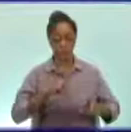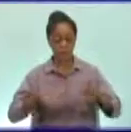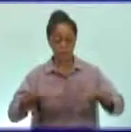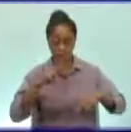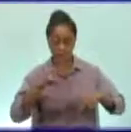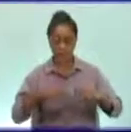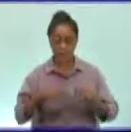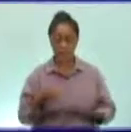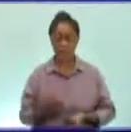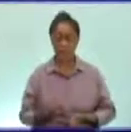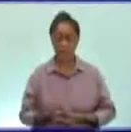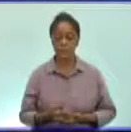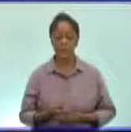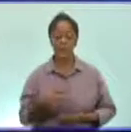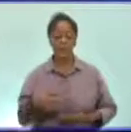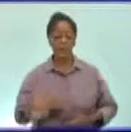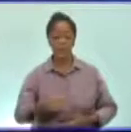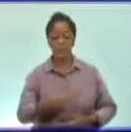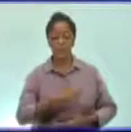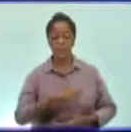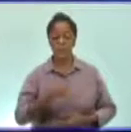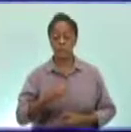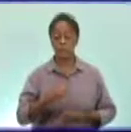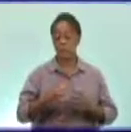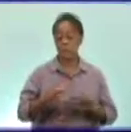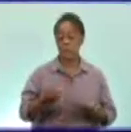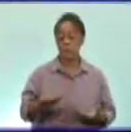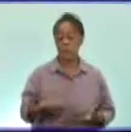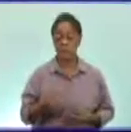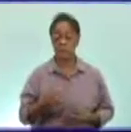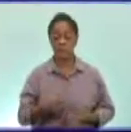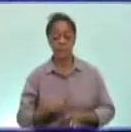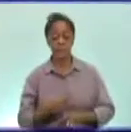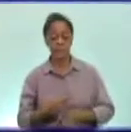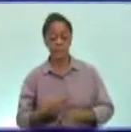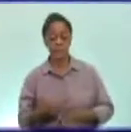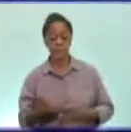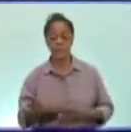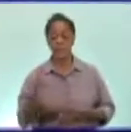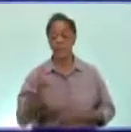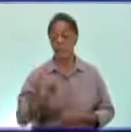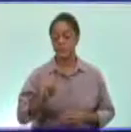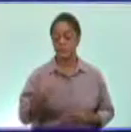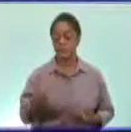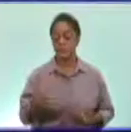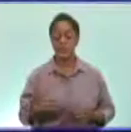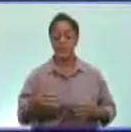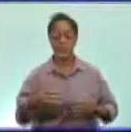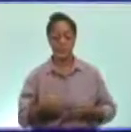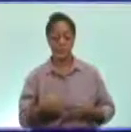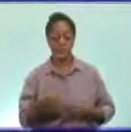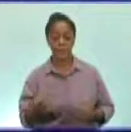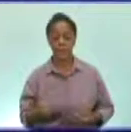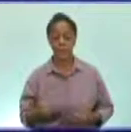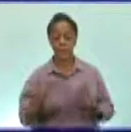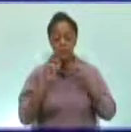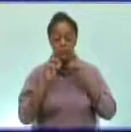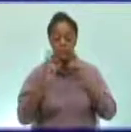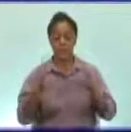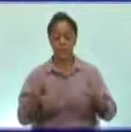investigadores con todas estas características de diversidad y unidad para agrupar a los seres